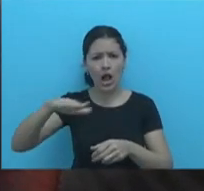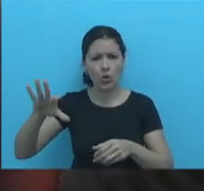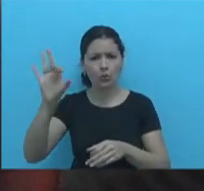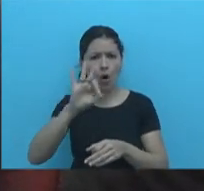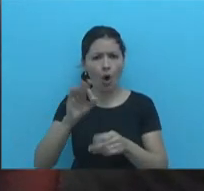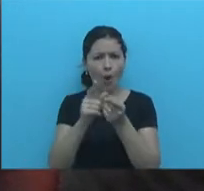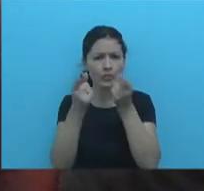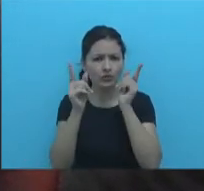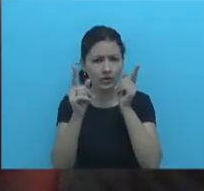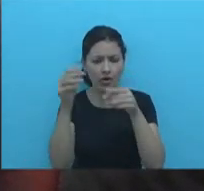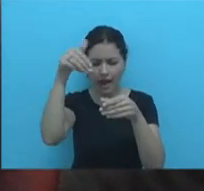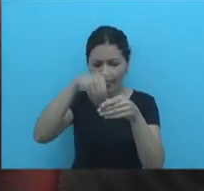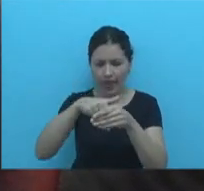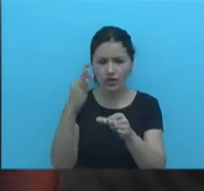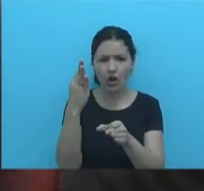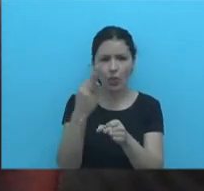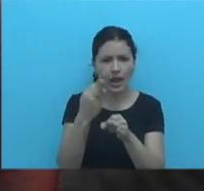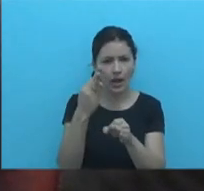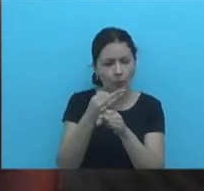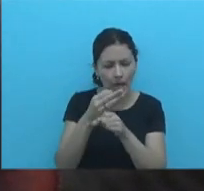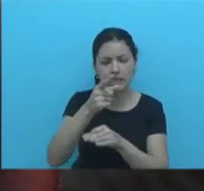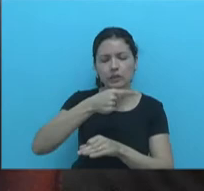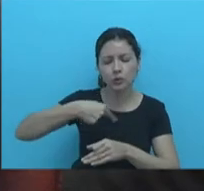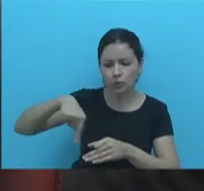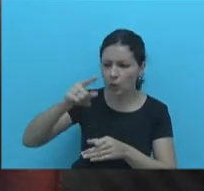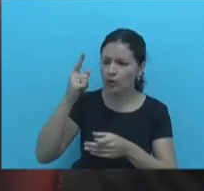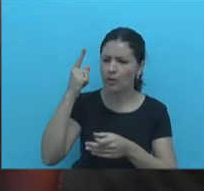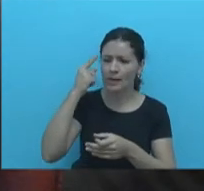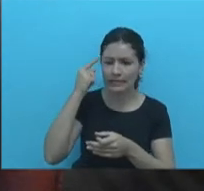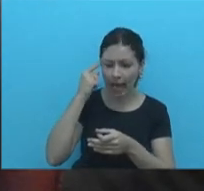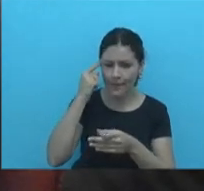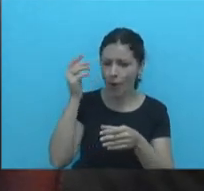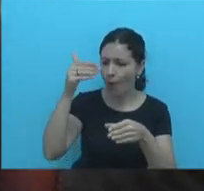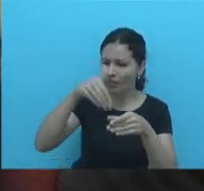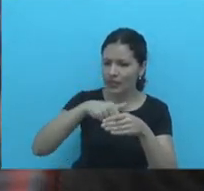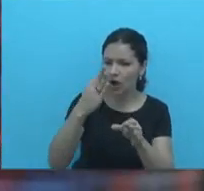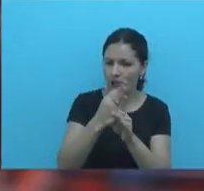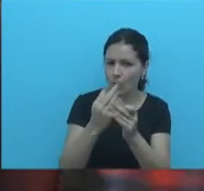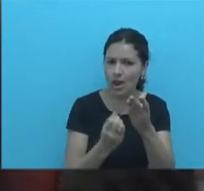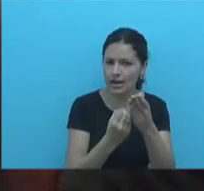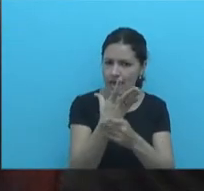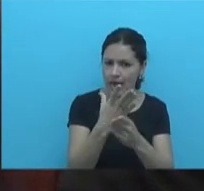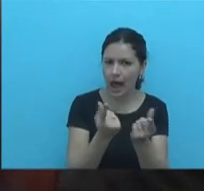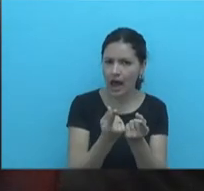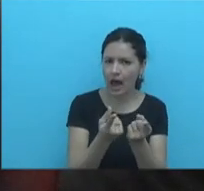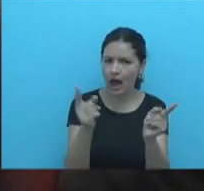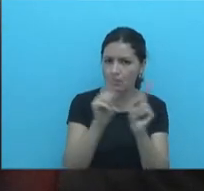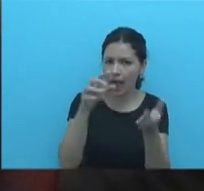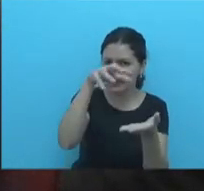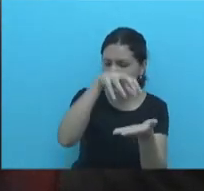escolar, se ve la necesidad de conformar dentro de la institución una sala de enfermería para dar respuesta